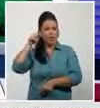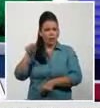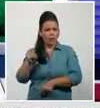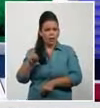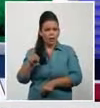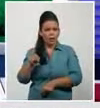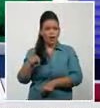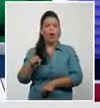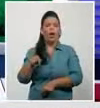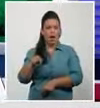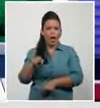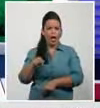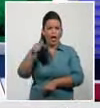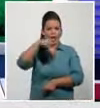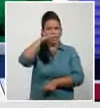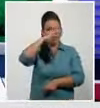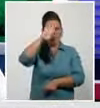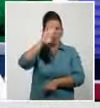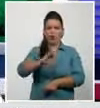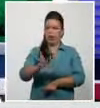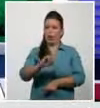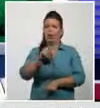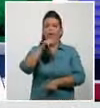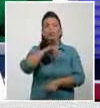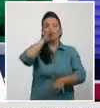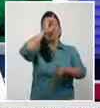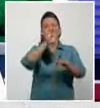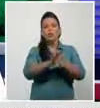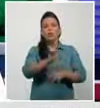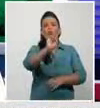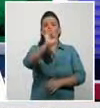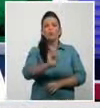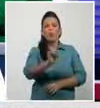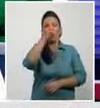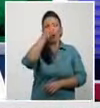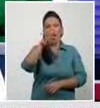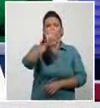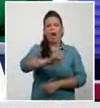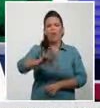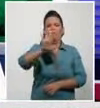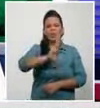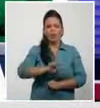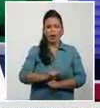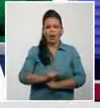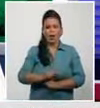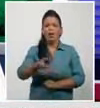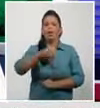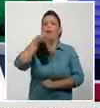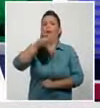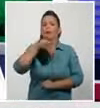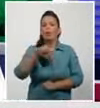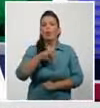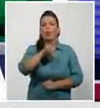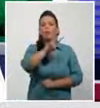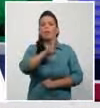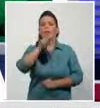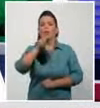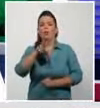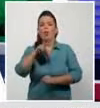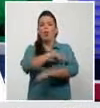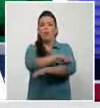Sudáfrica, pero que ya en el reporte que veíamos hace dos días, 22 países del mundo la